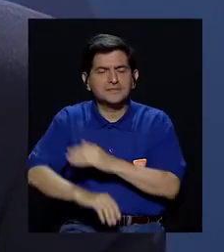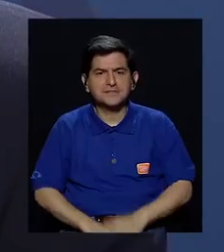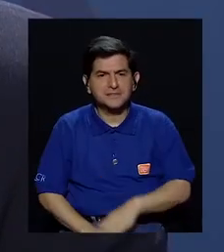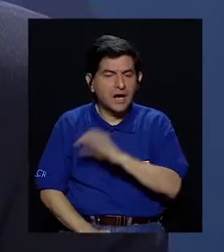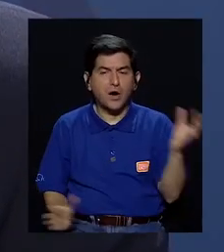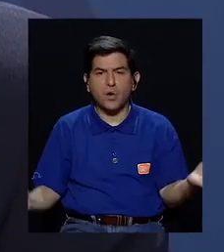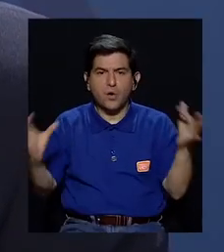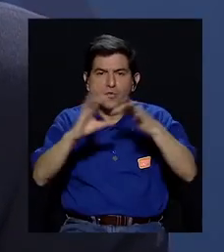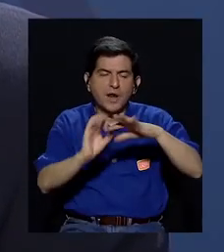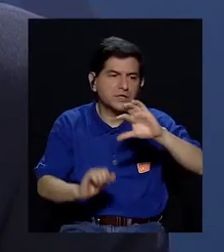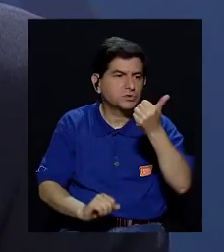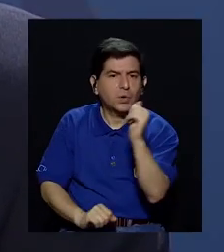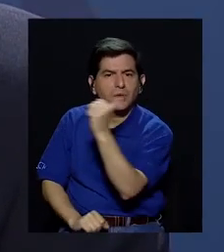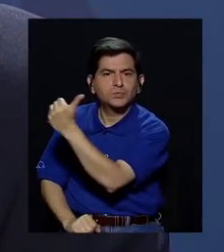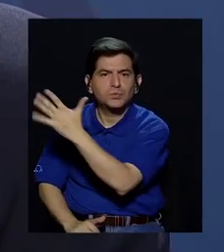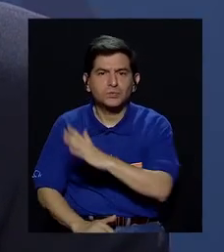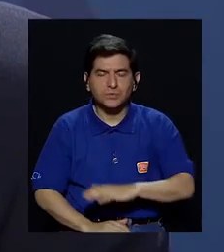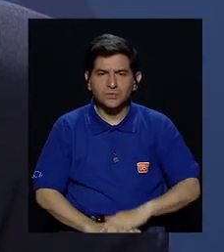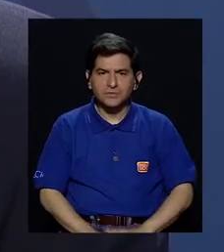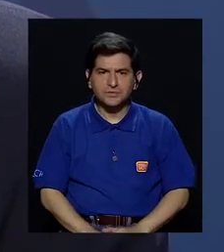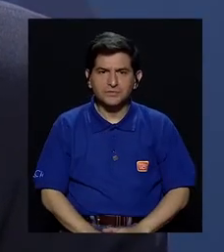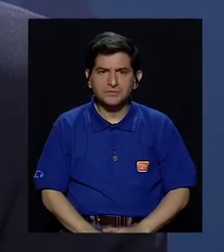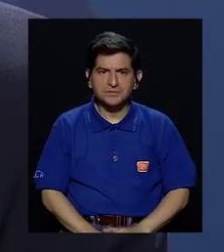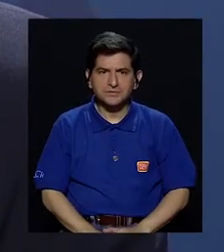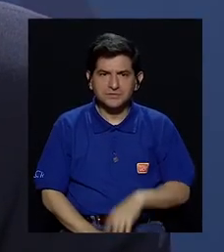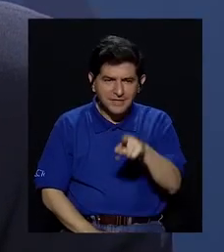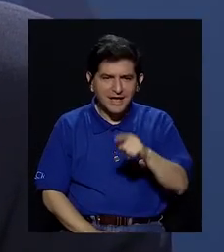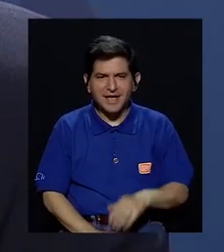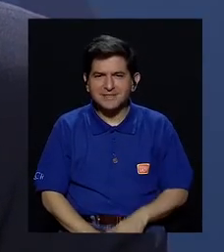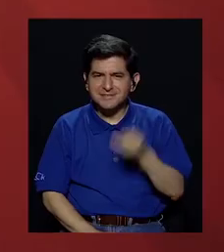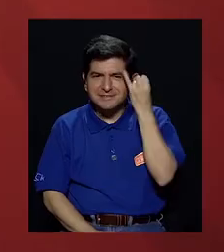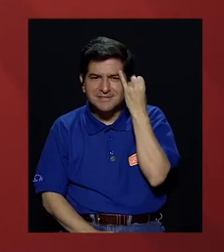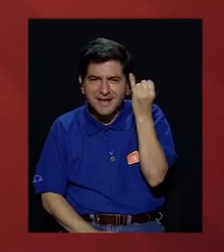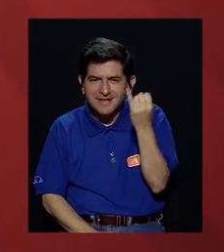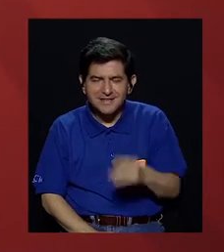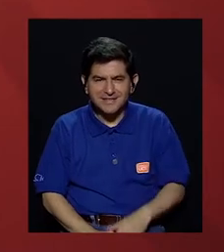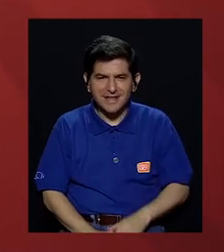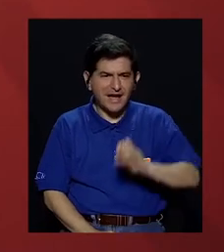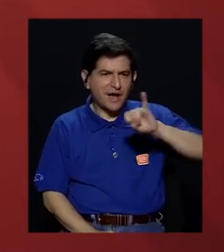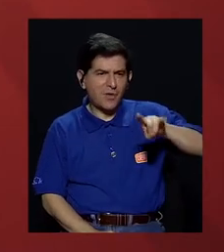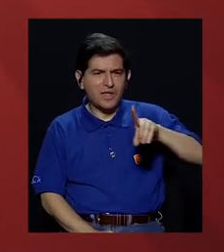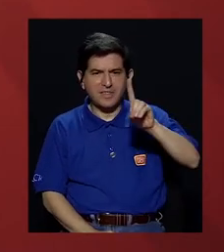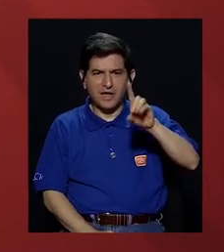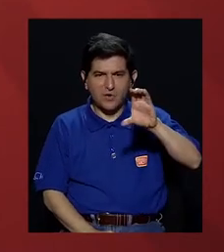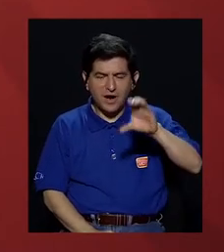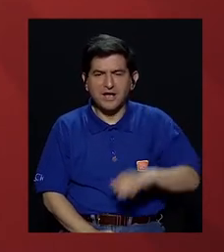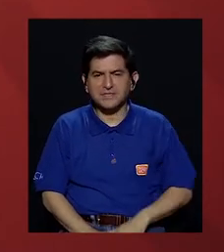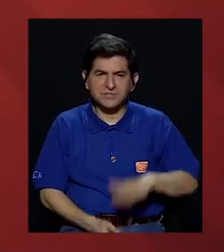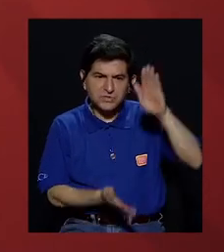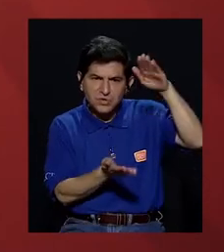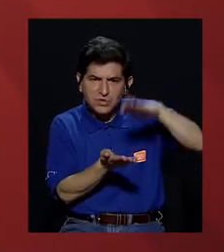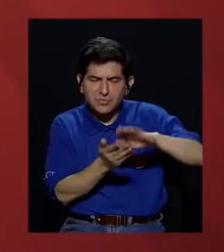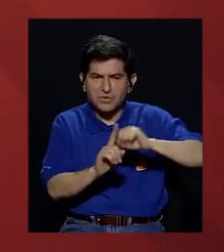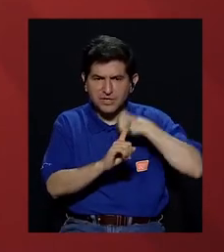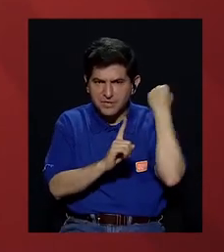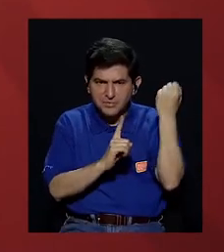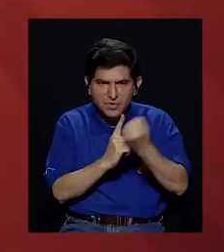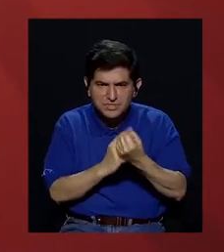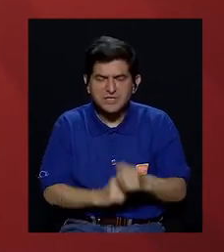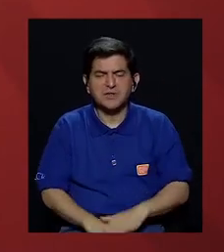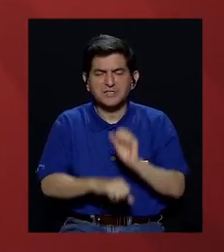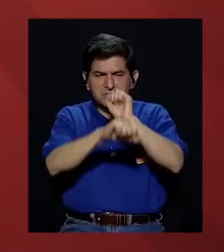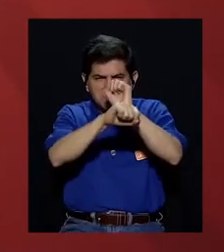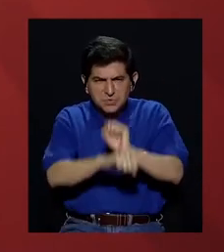por lo menos en con relación al resto entonces es por esa tesitura de tampoco de que juan diego podría bajar por lo que está sustituyendo de